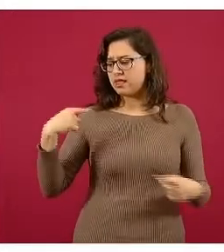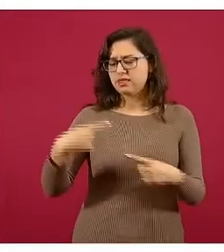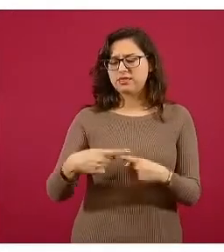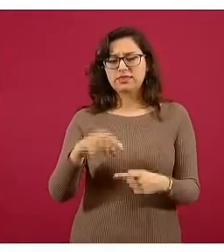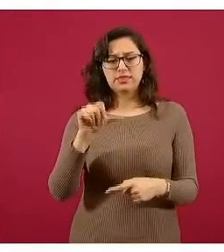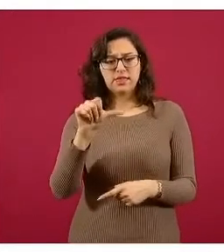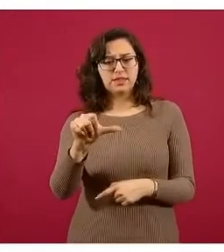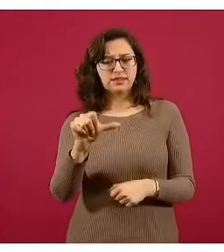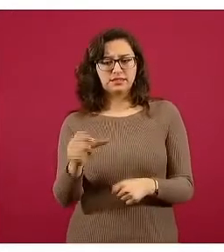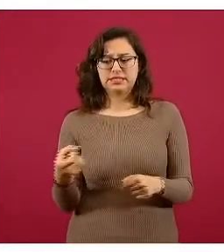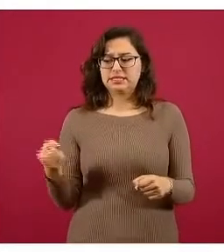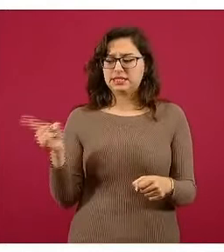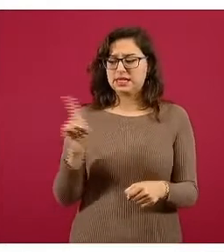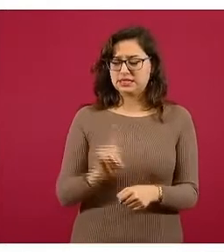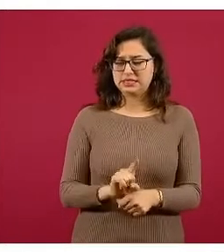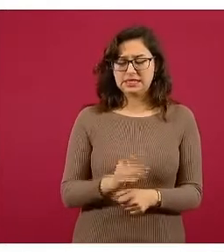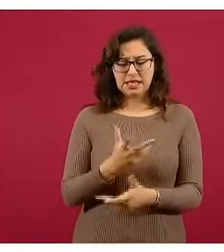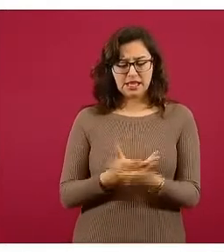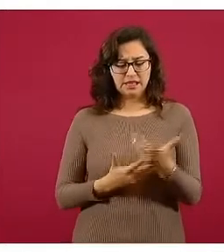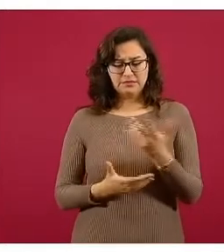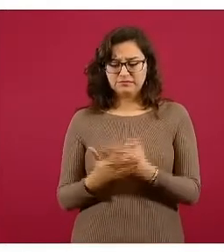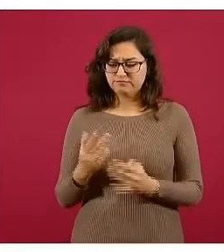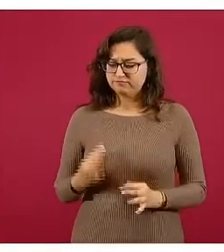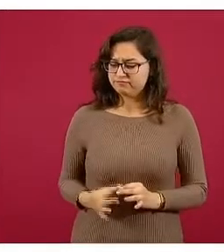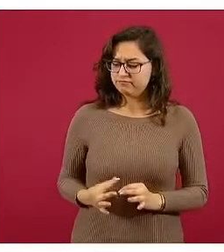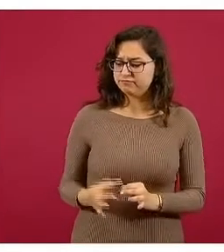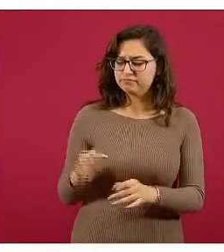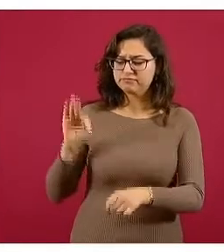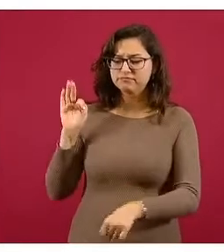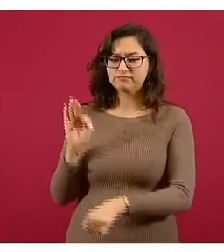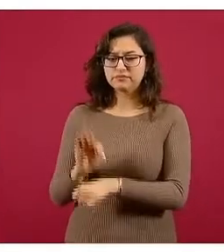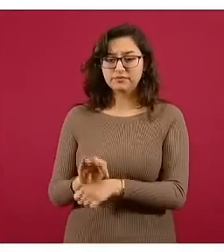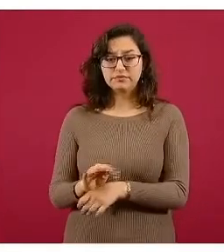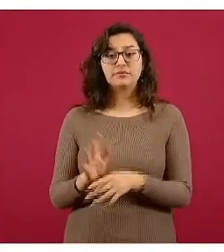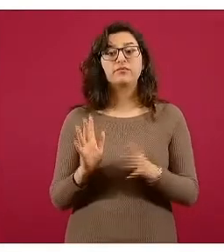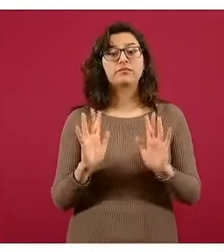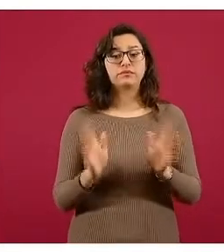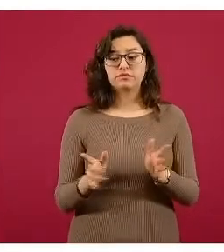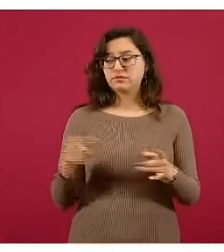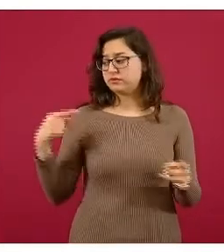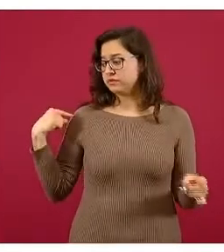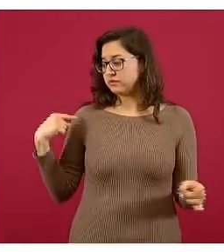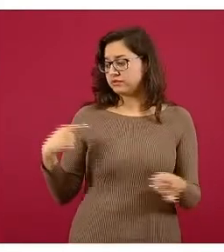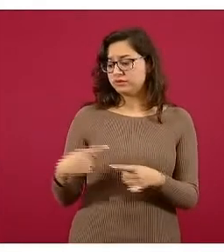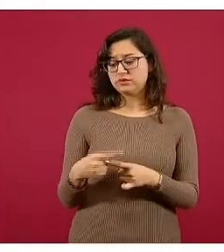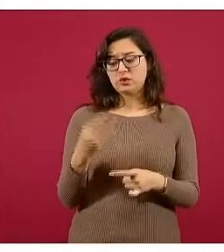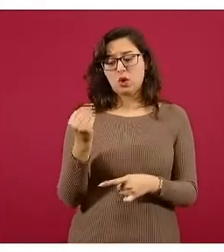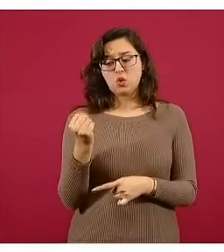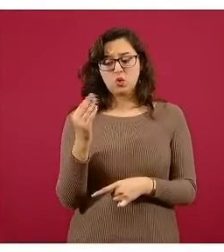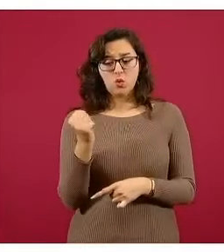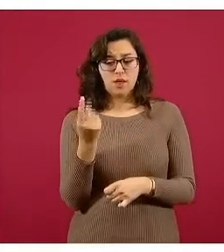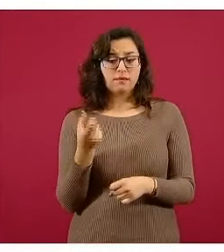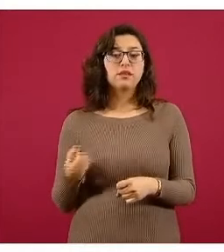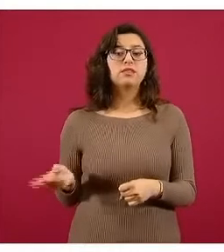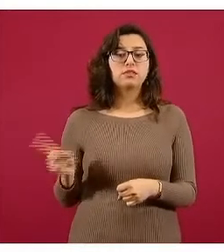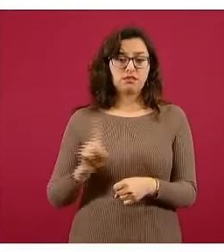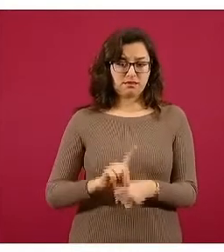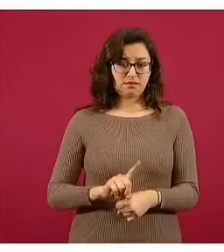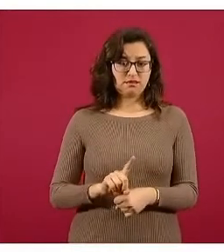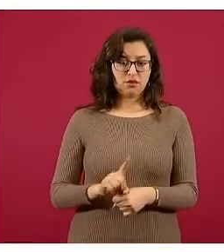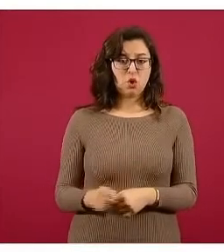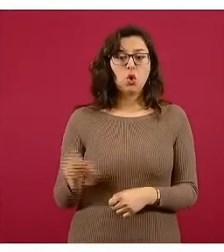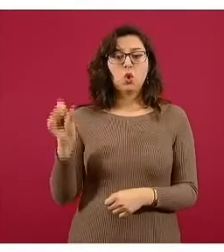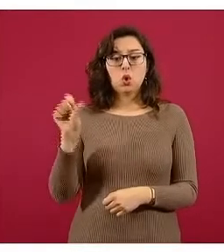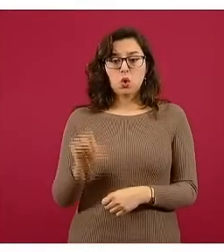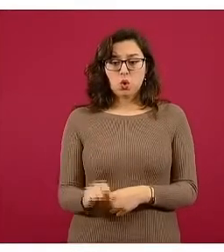en el día número 9, pasando prácticamente ya la mitad de la temporalidad de los 16 días, y para hoy,